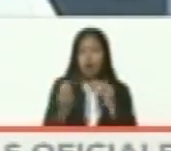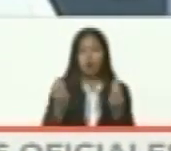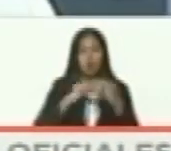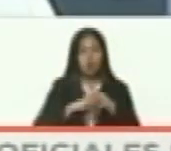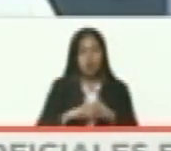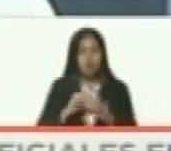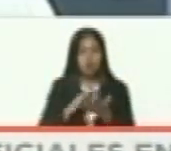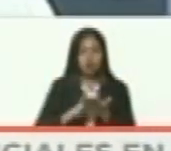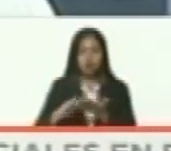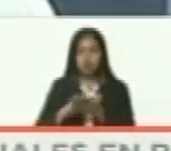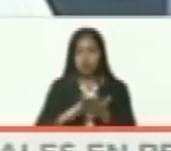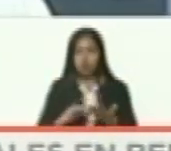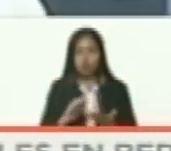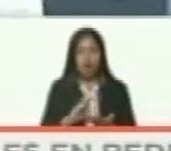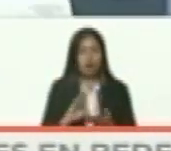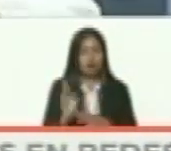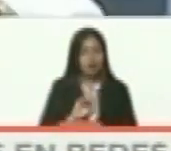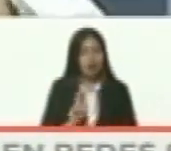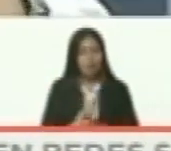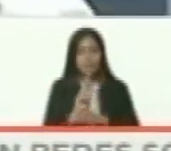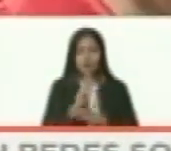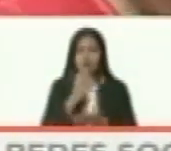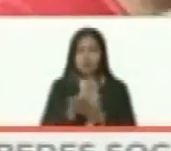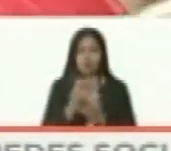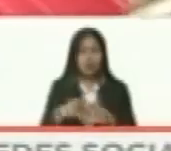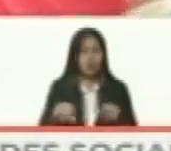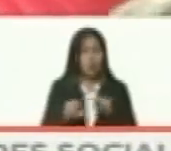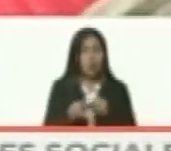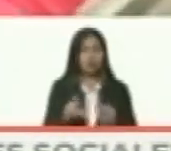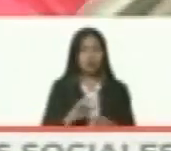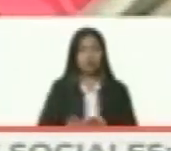para resolver, para solucionar, siempre.